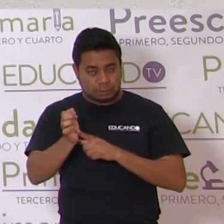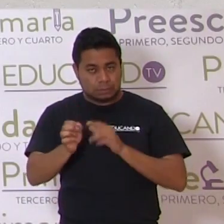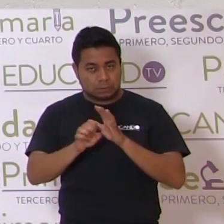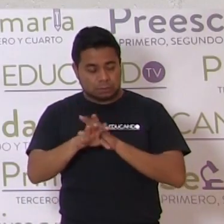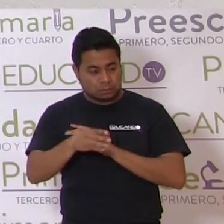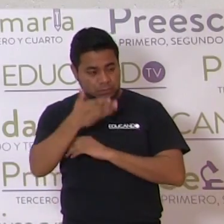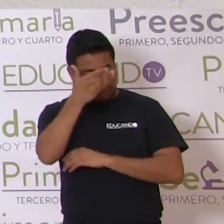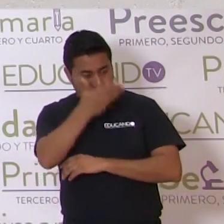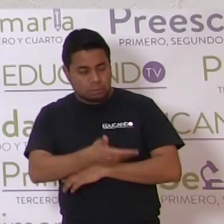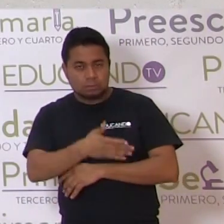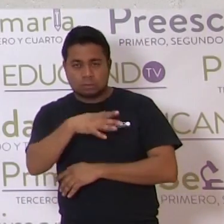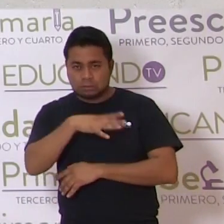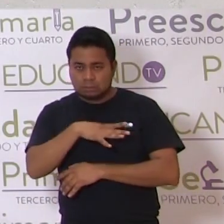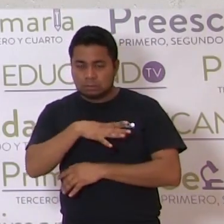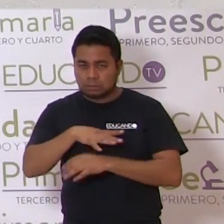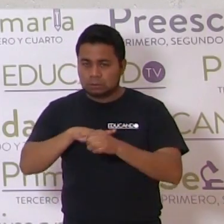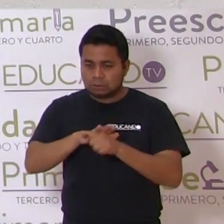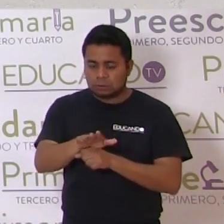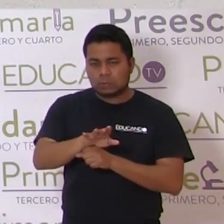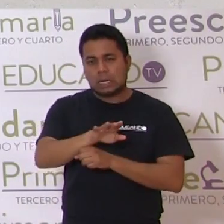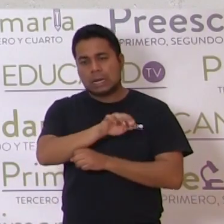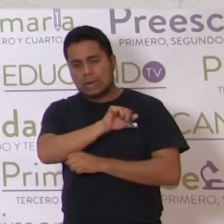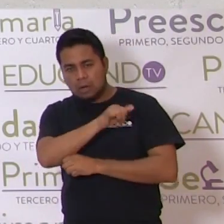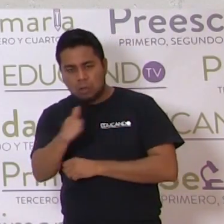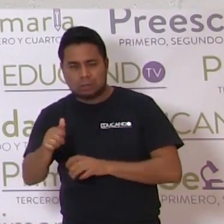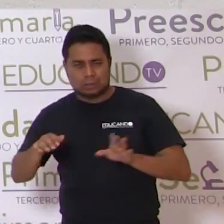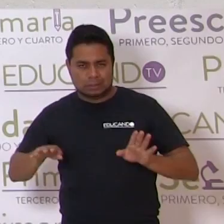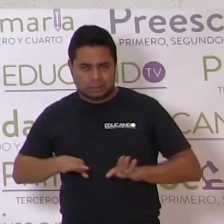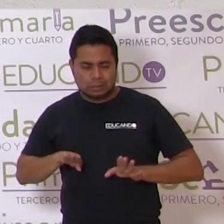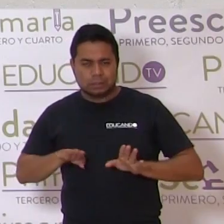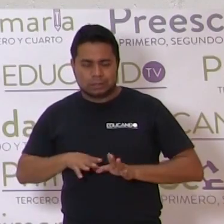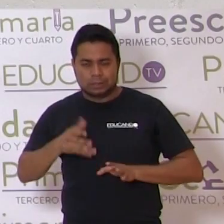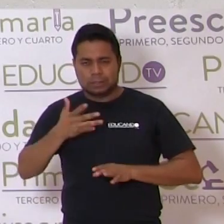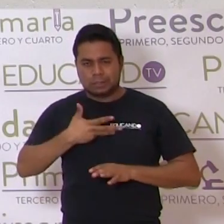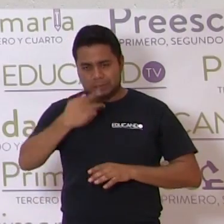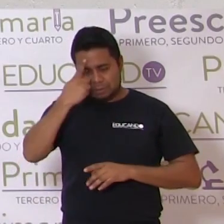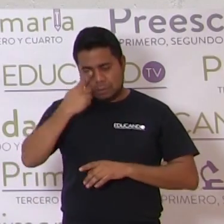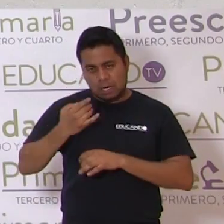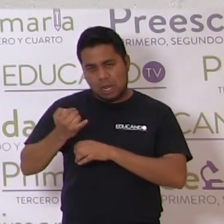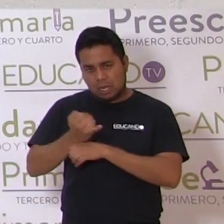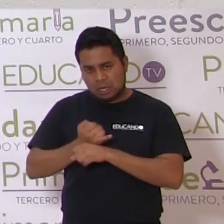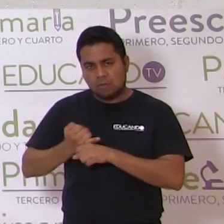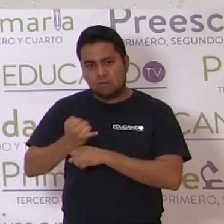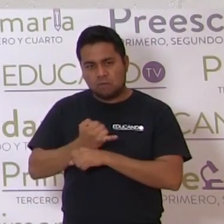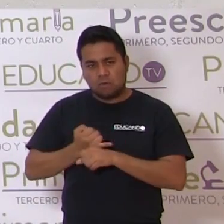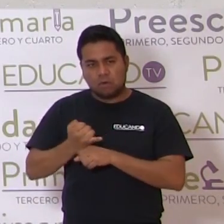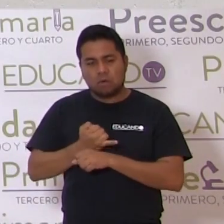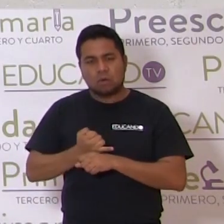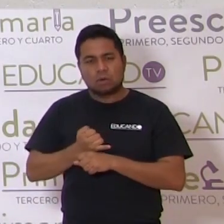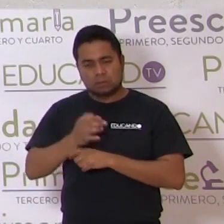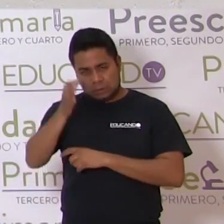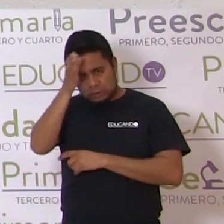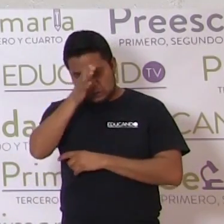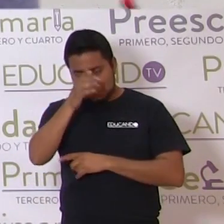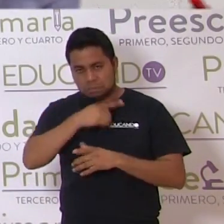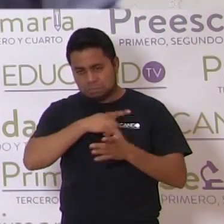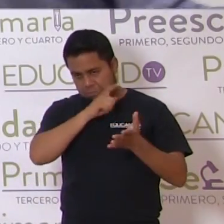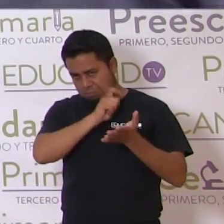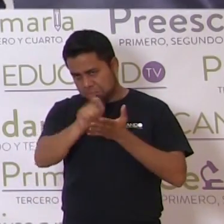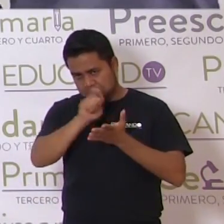aquí estamos viendo otras características de un informe científico y vamos a anotarlas.